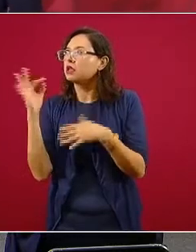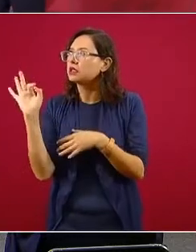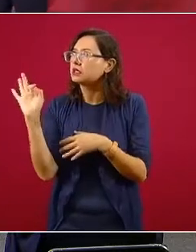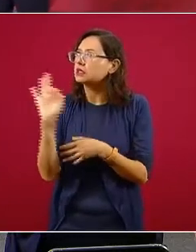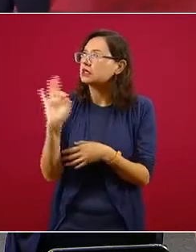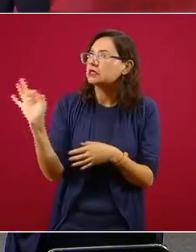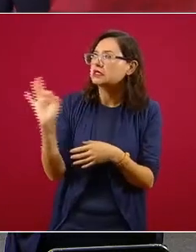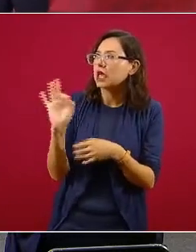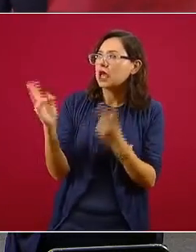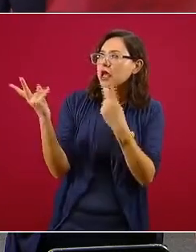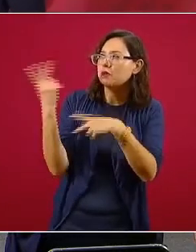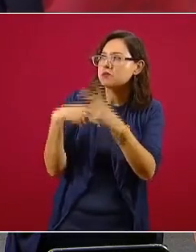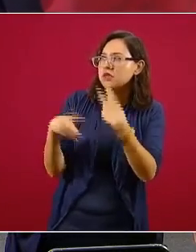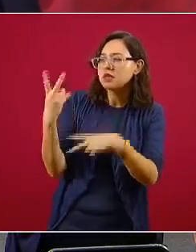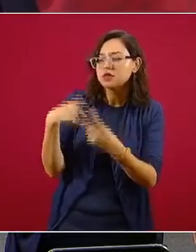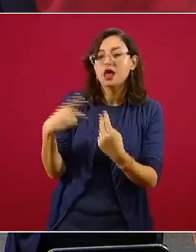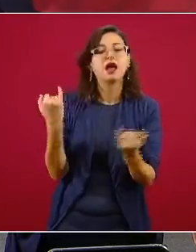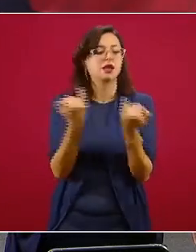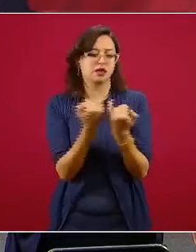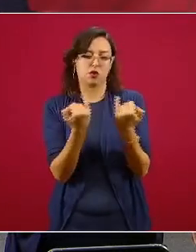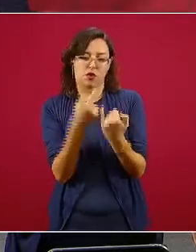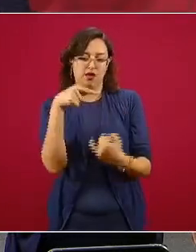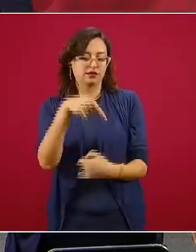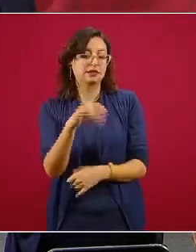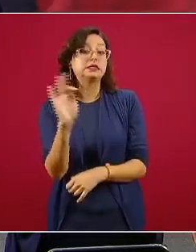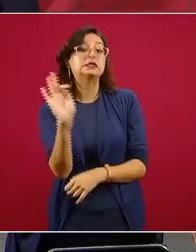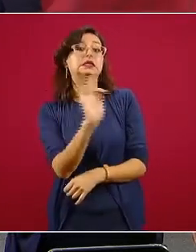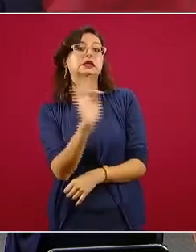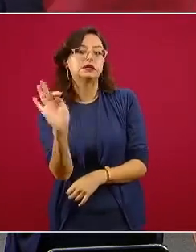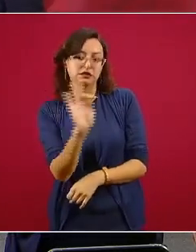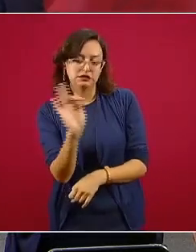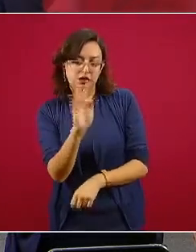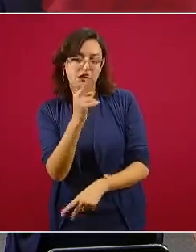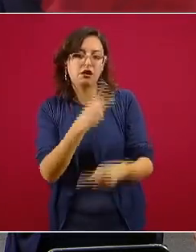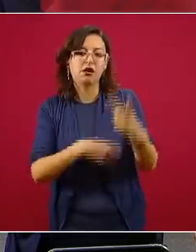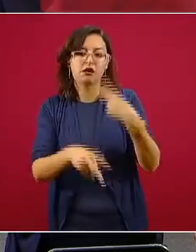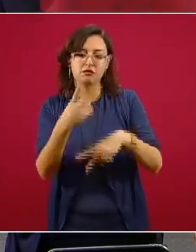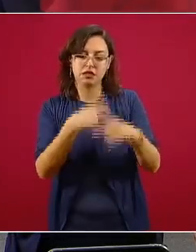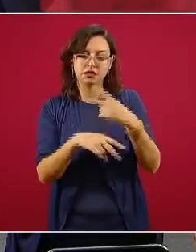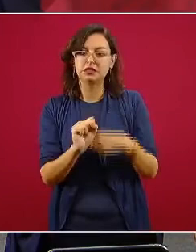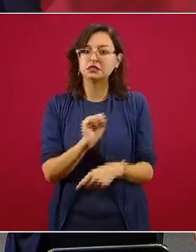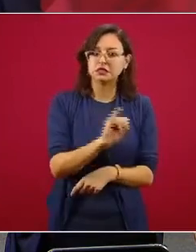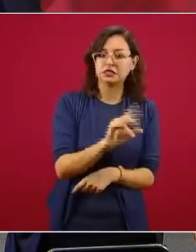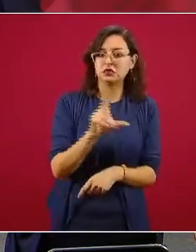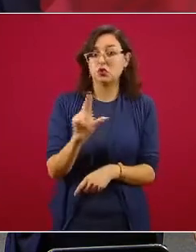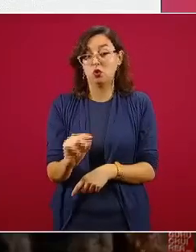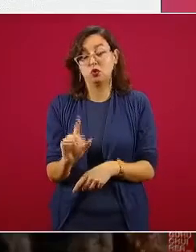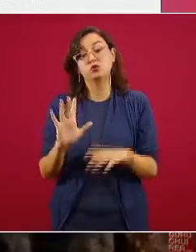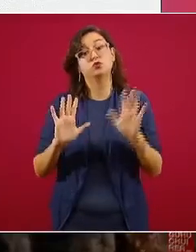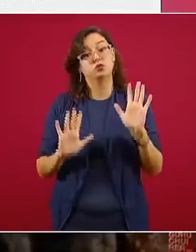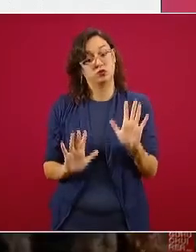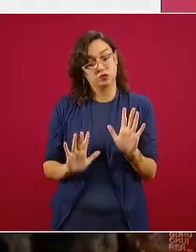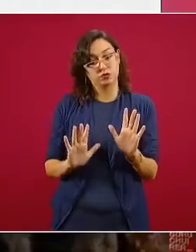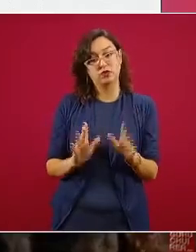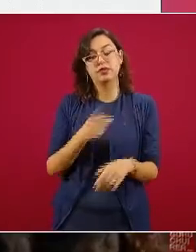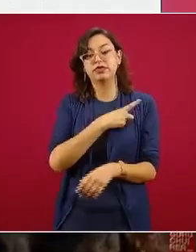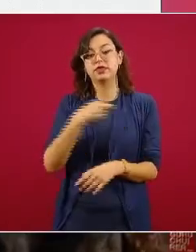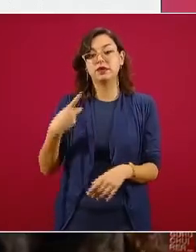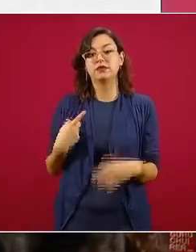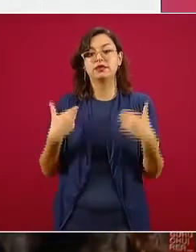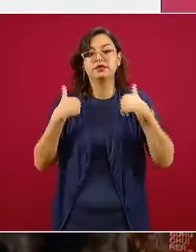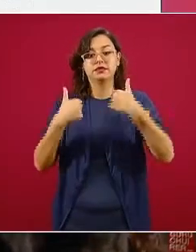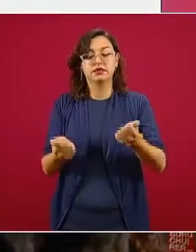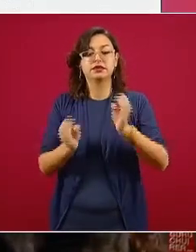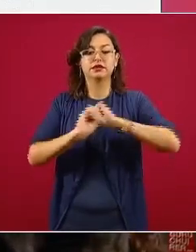va a ocurrir y existe una probabilidad de que esto ocurra. Y aquí tenemos que tener mucha claridad